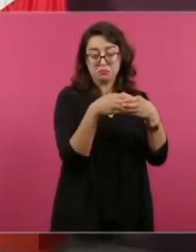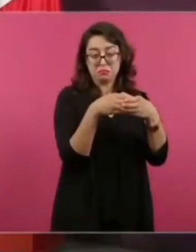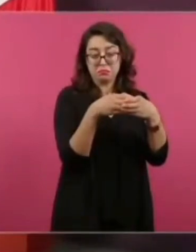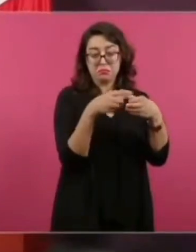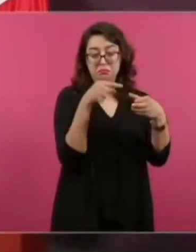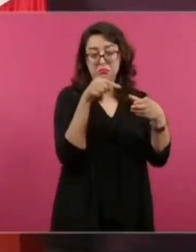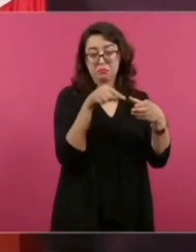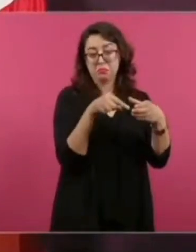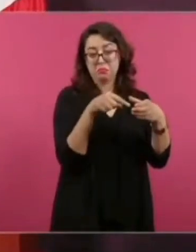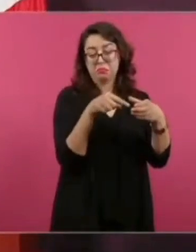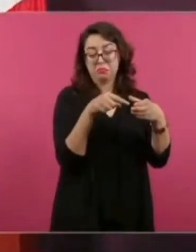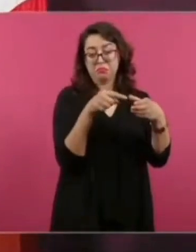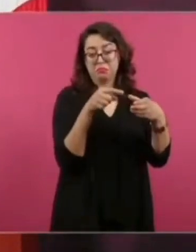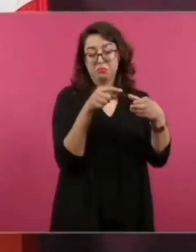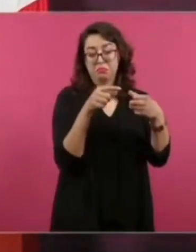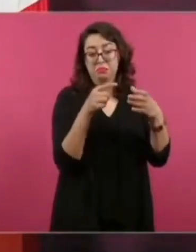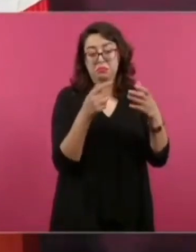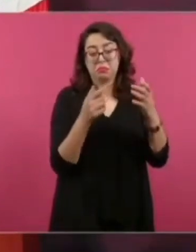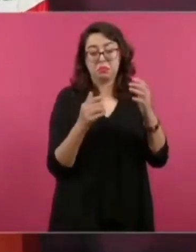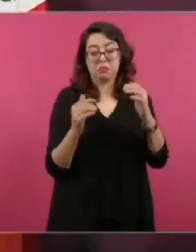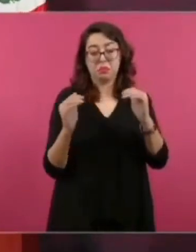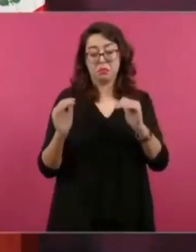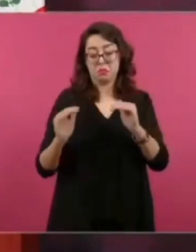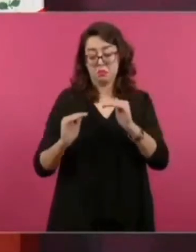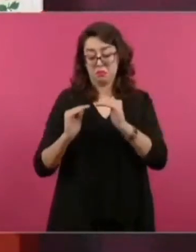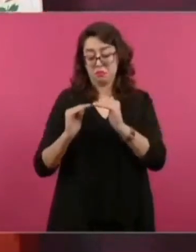era 25 veces,